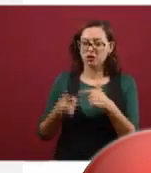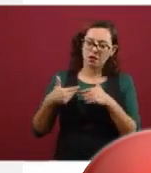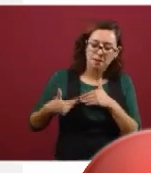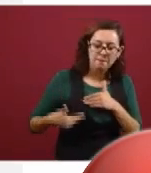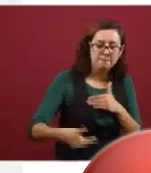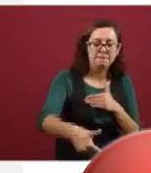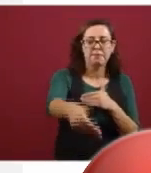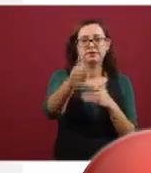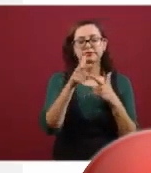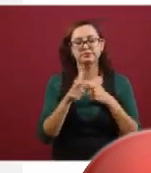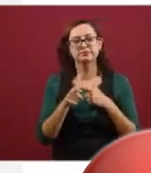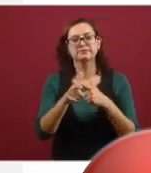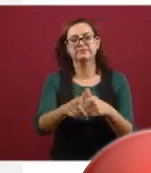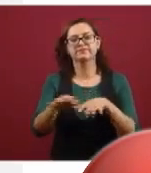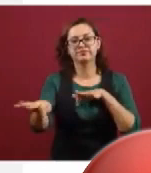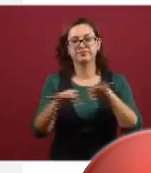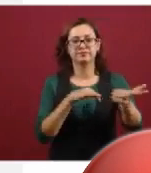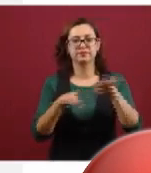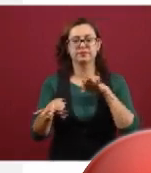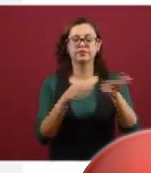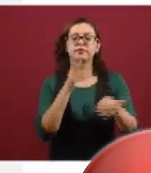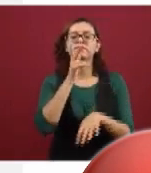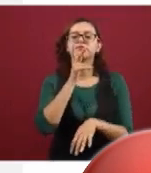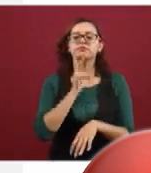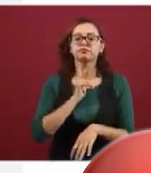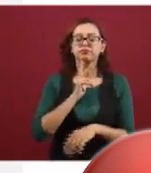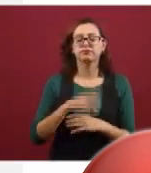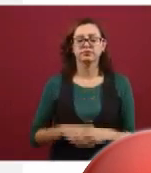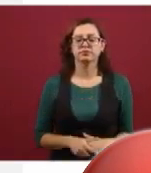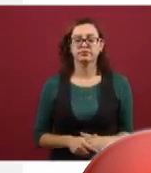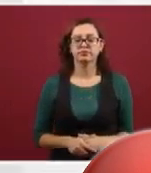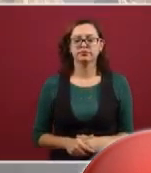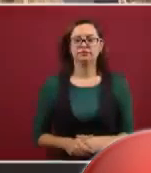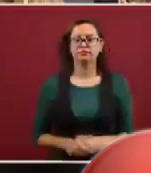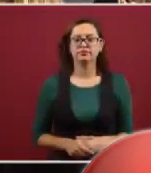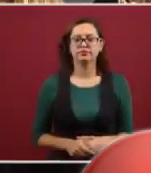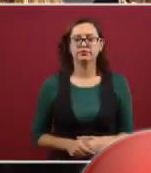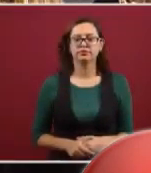la producción de petróleo, los CECIES.